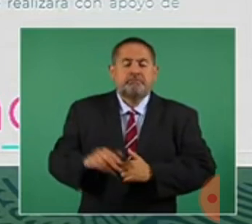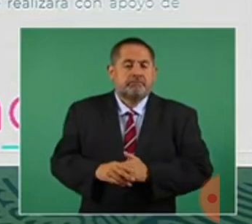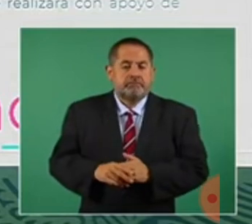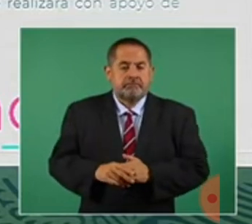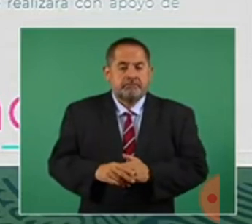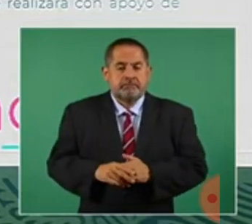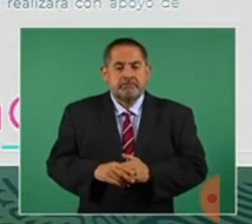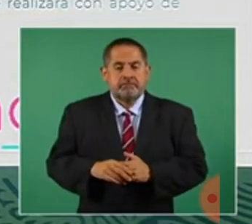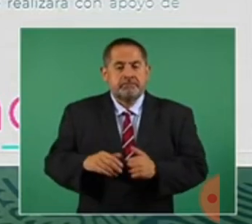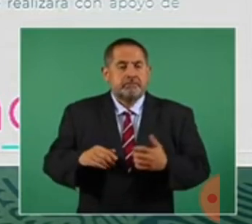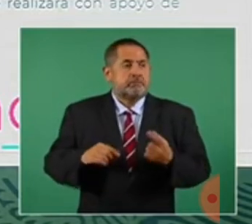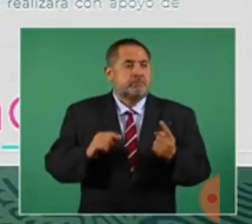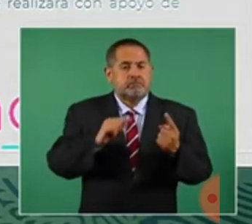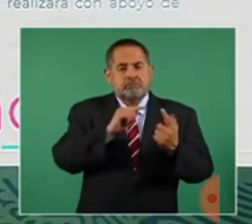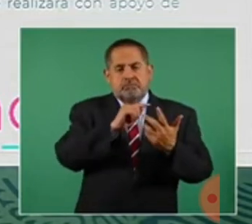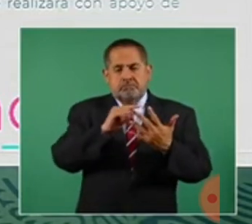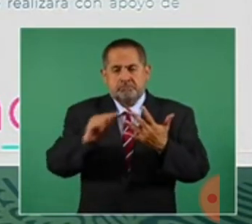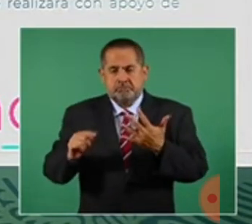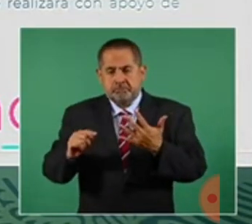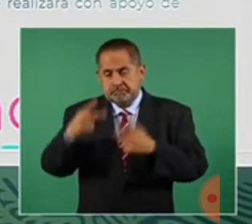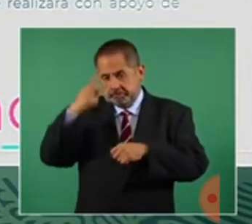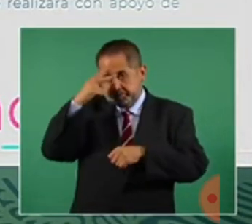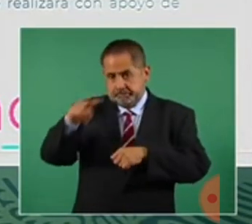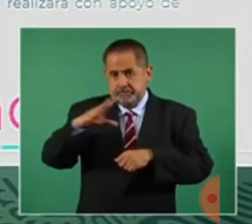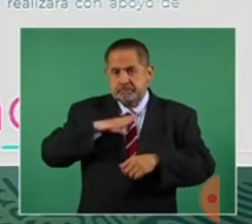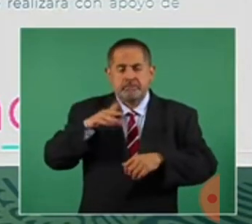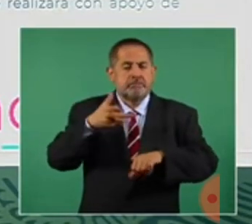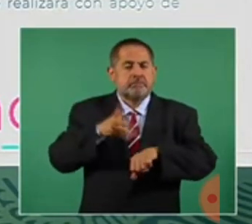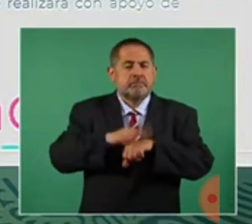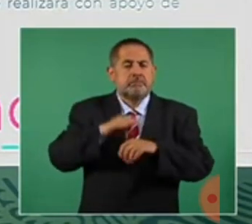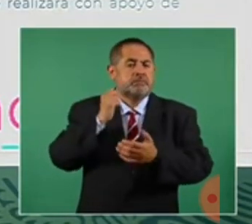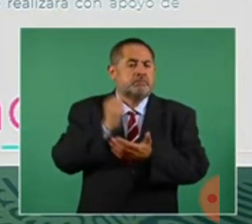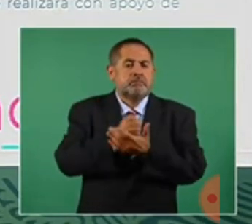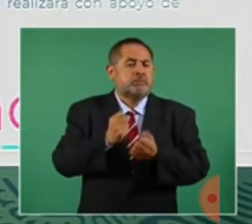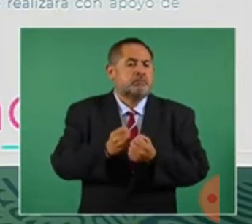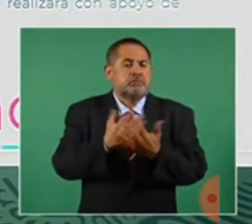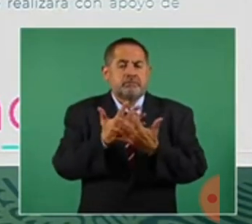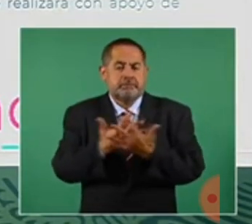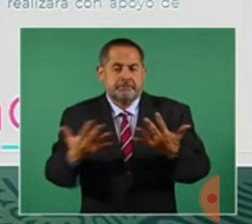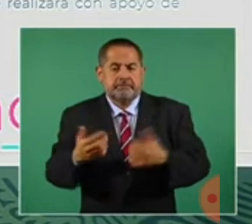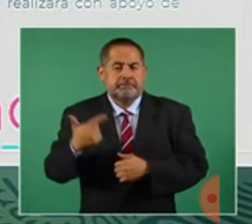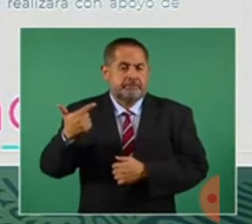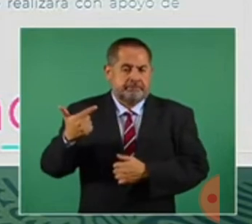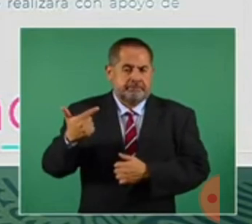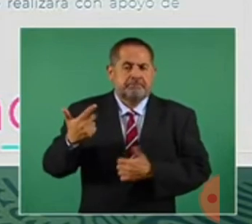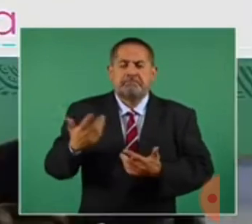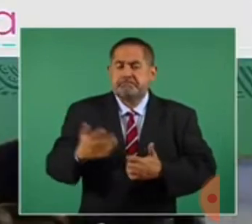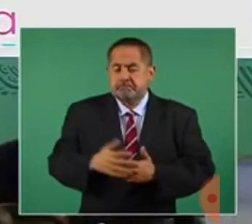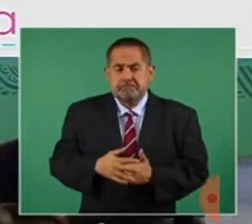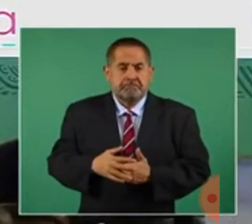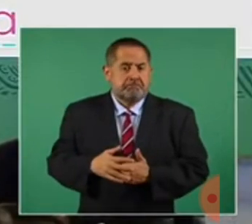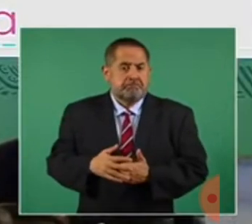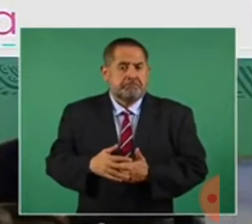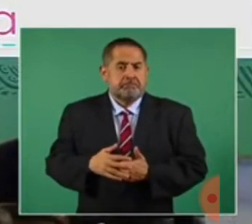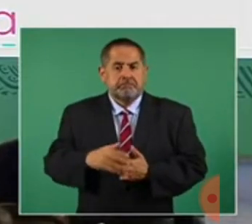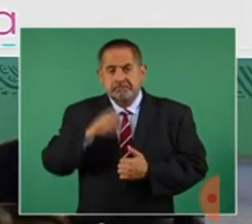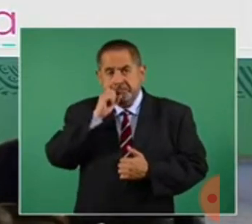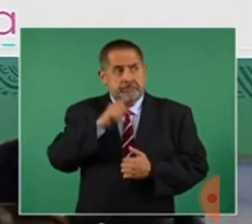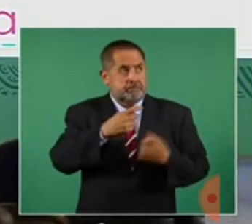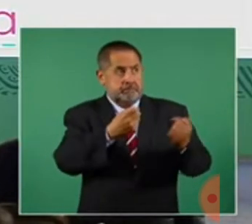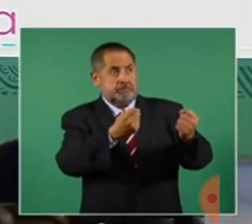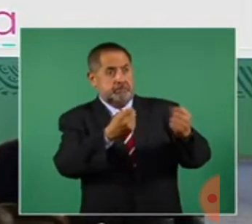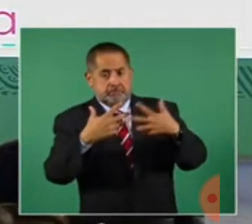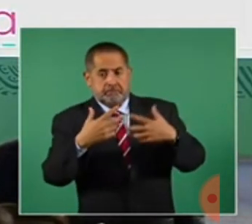Es la 7ª vacuna en el portafolio mexicano, es uno de los más amplios del mundo, y también nos va a posibilitar que más allá de esta